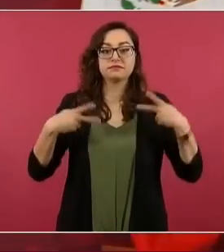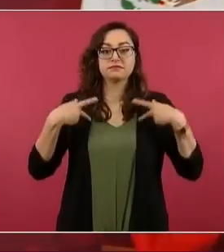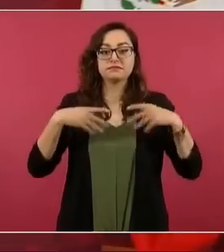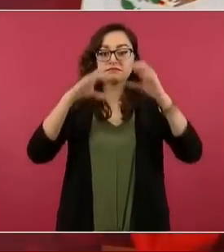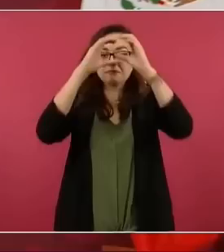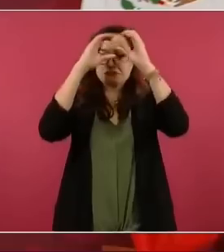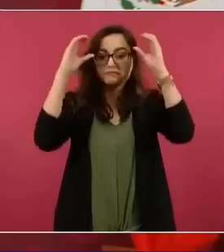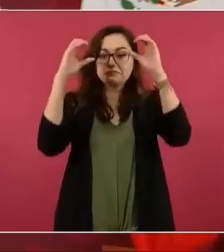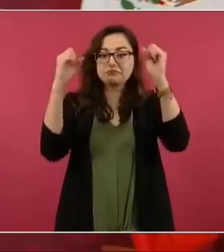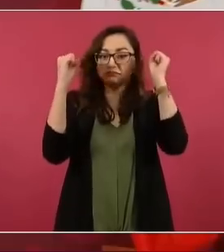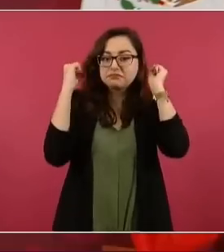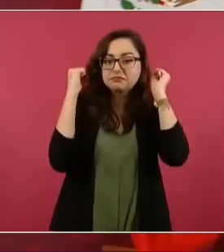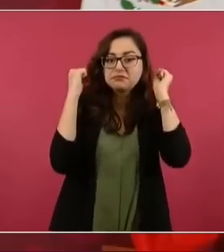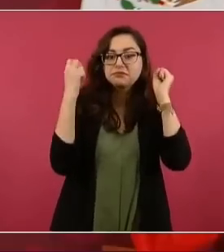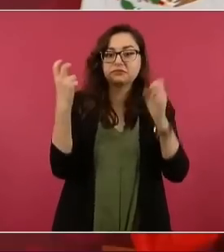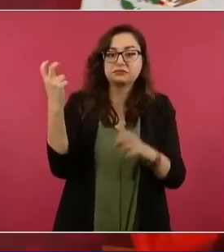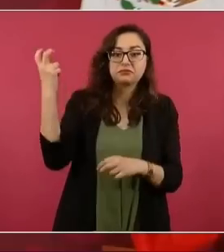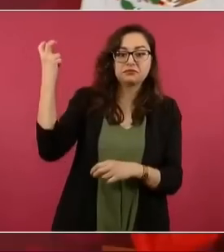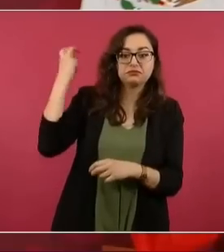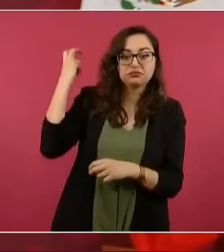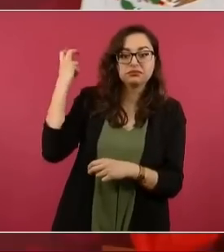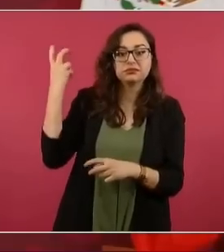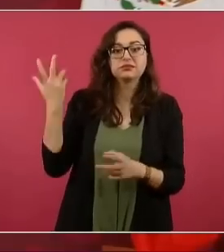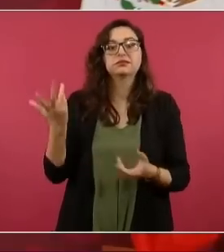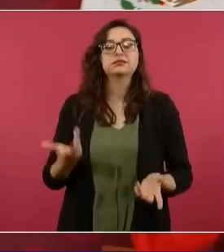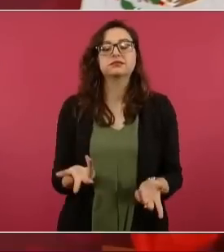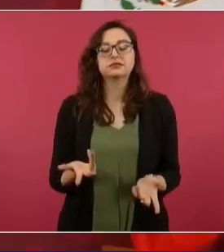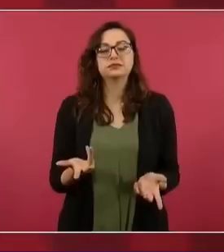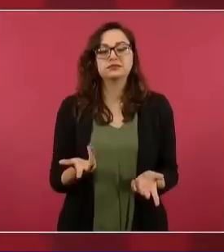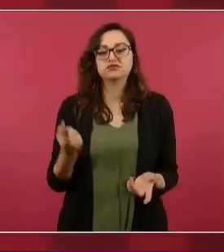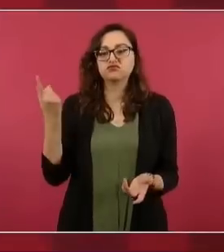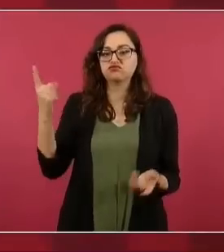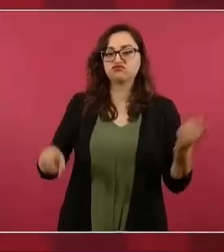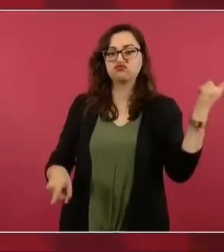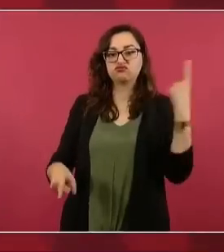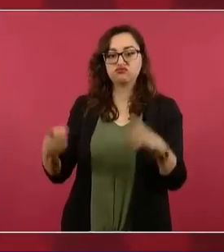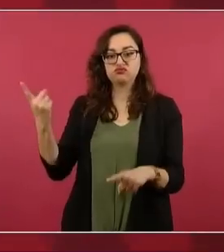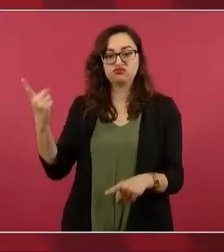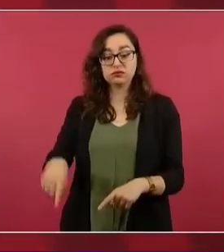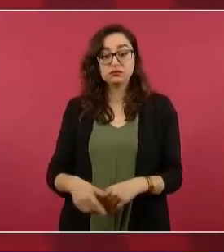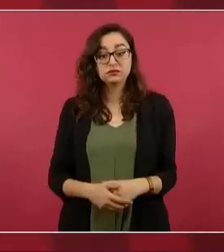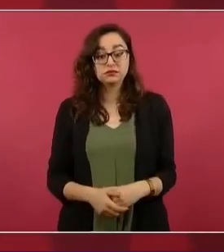caciques y a quienes les pagaban o eran sus amos.